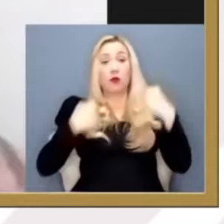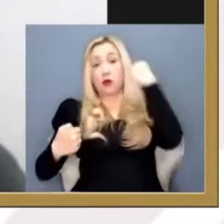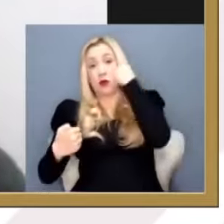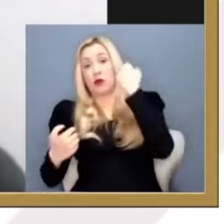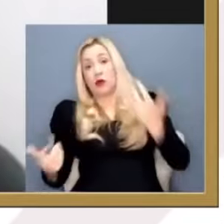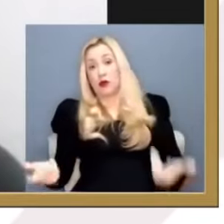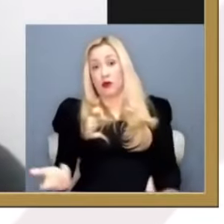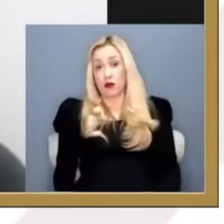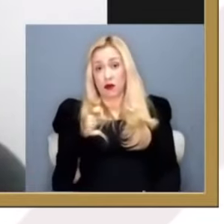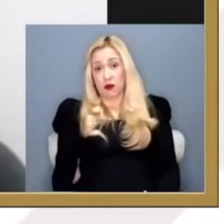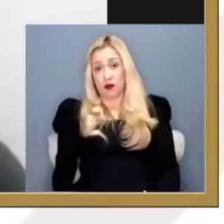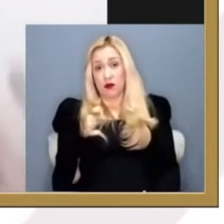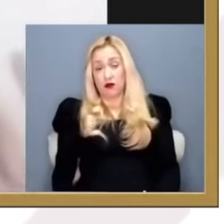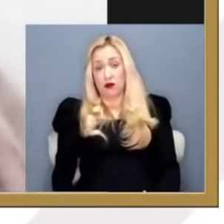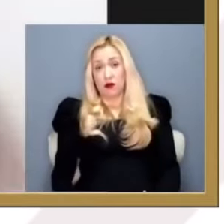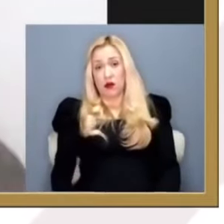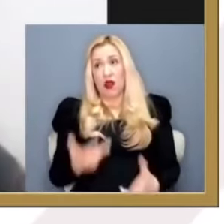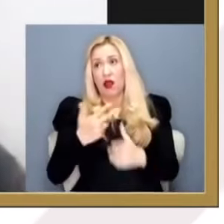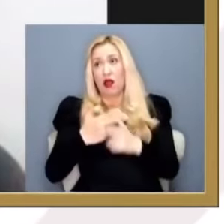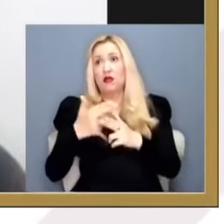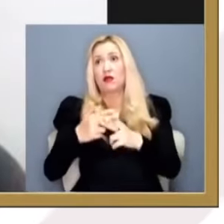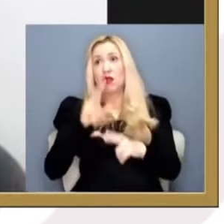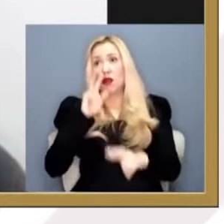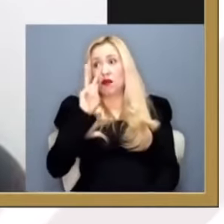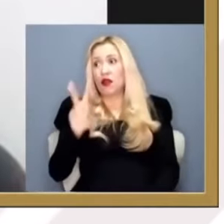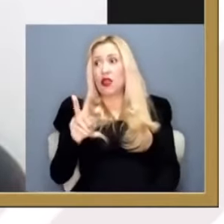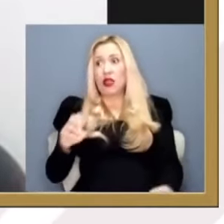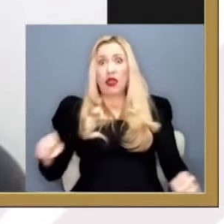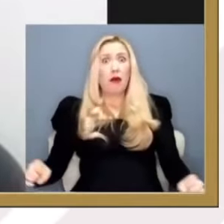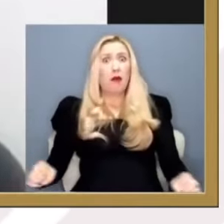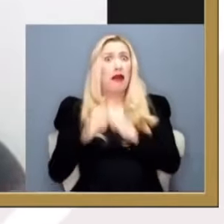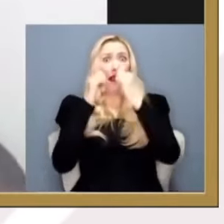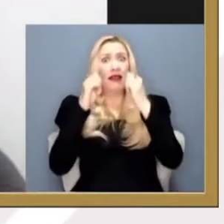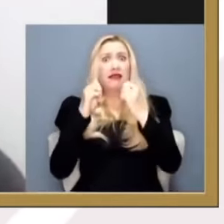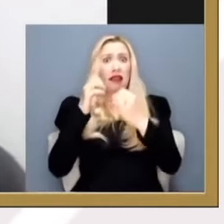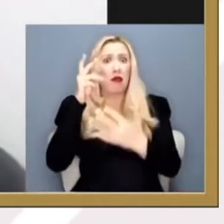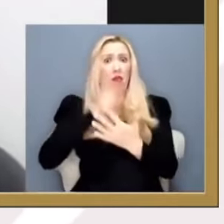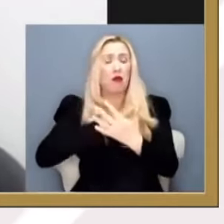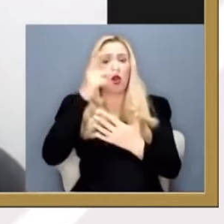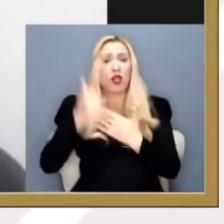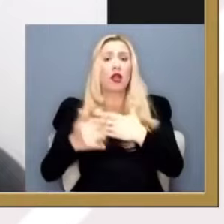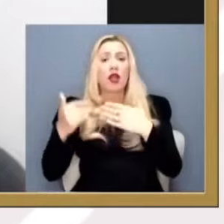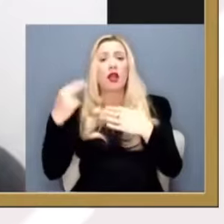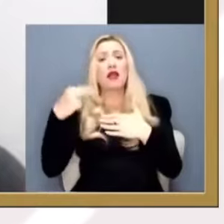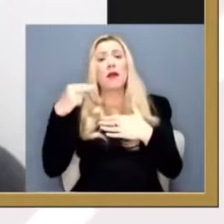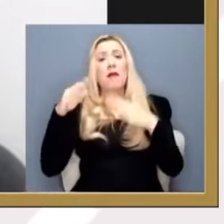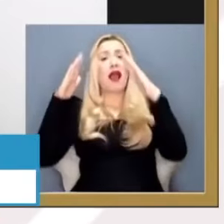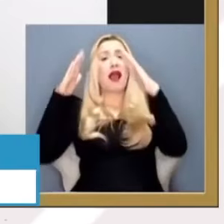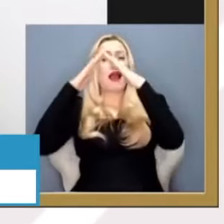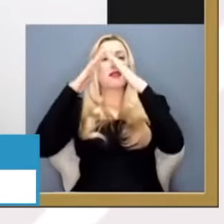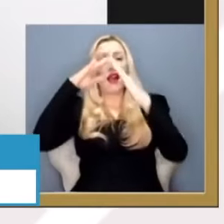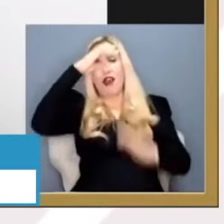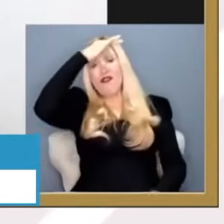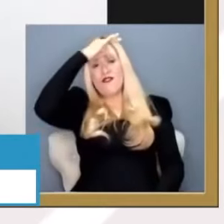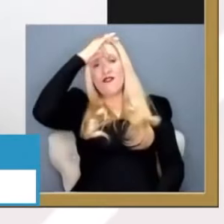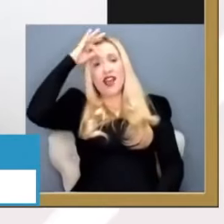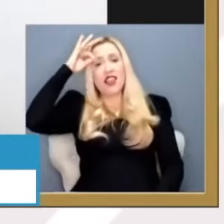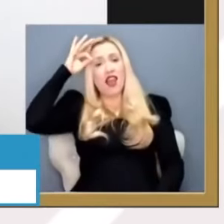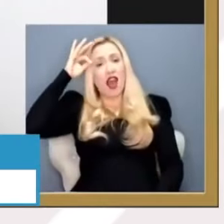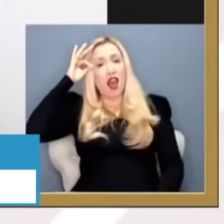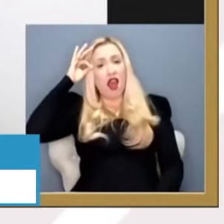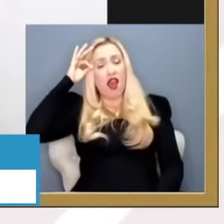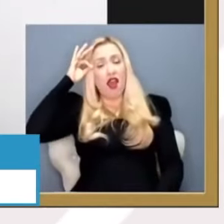Es por ello que han salido incluso proyectos emergentes, como lo es Casa Frida, ¿no? He